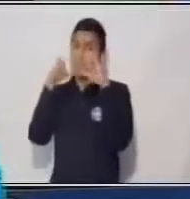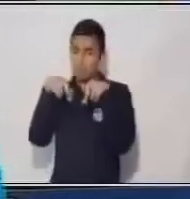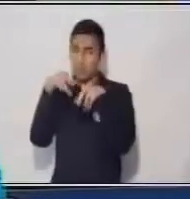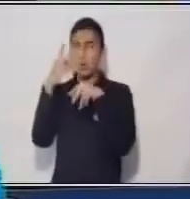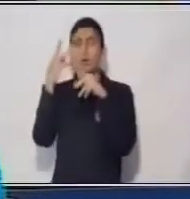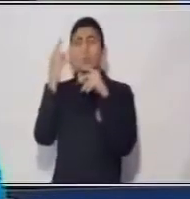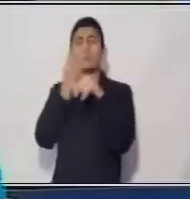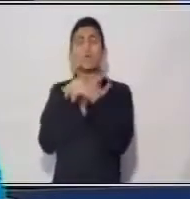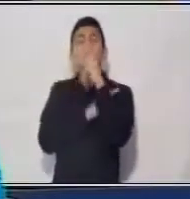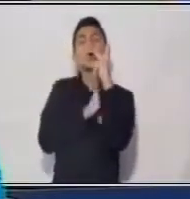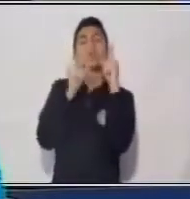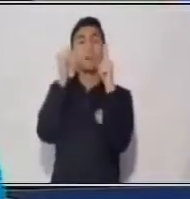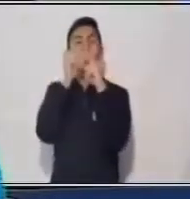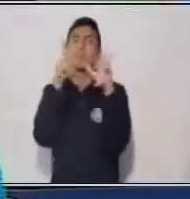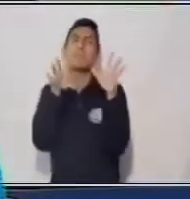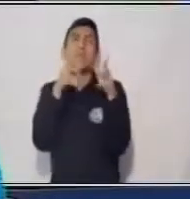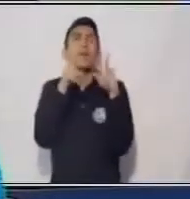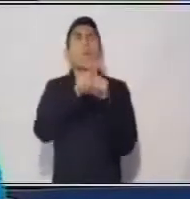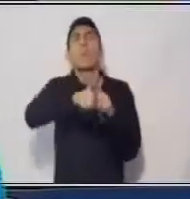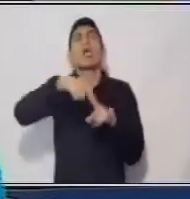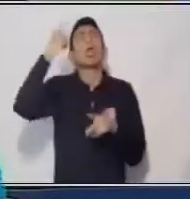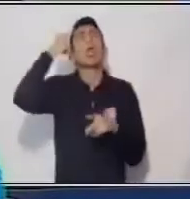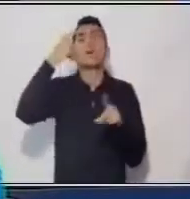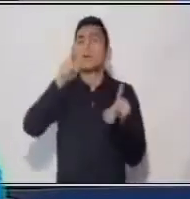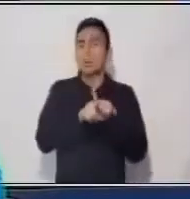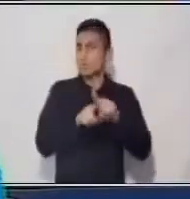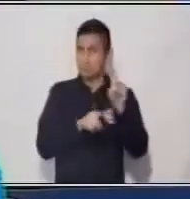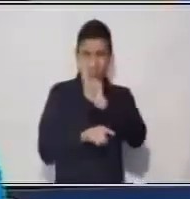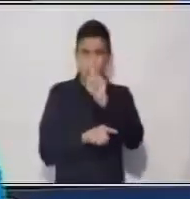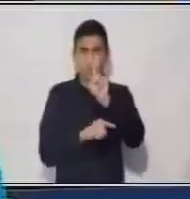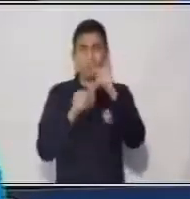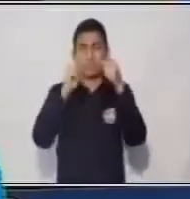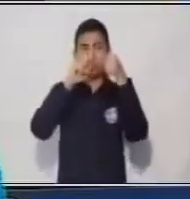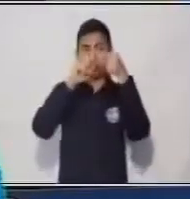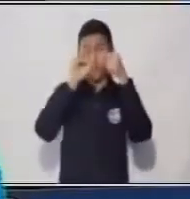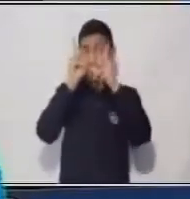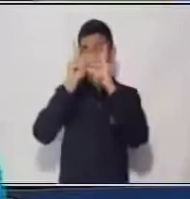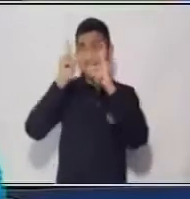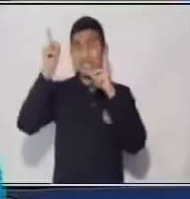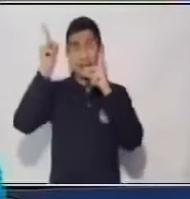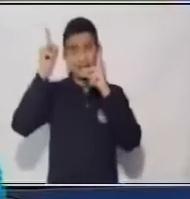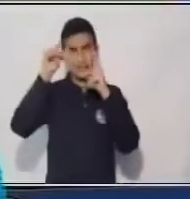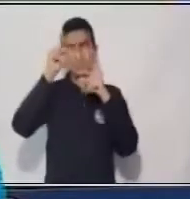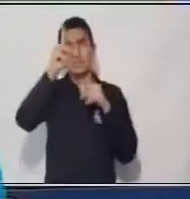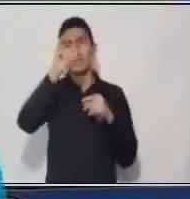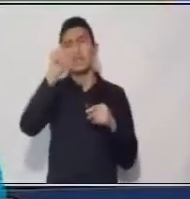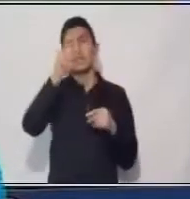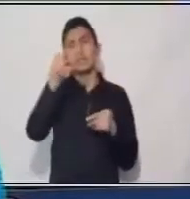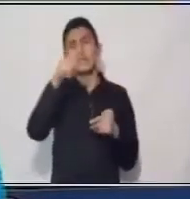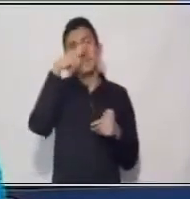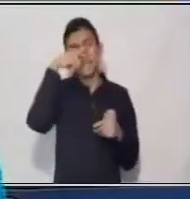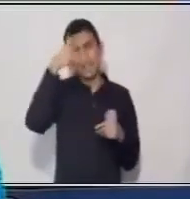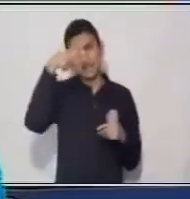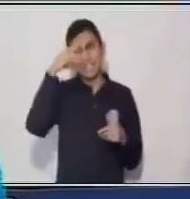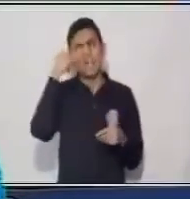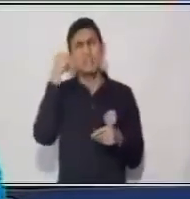fueran sinónimos, pero no lo son. Cuando hablamos de una distancia,